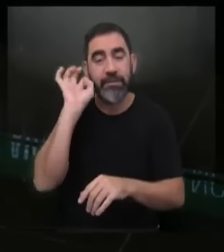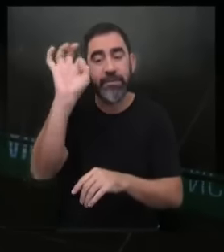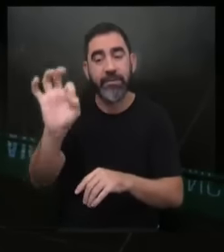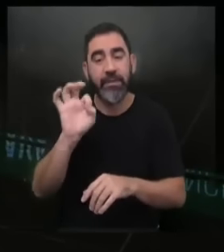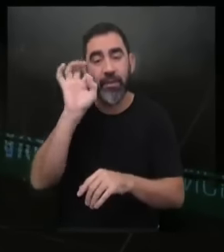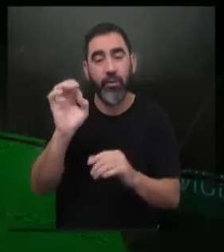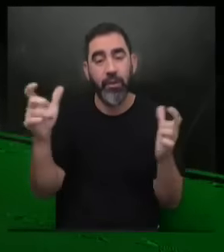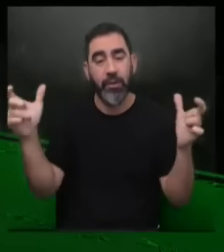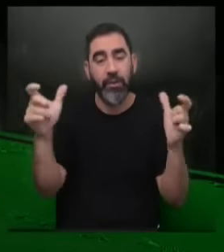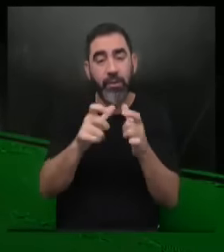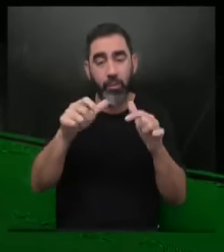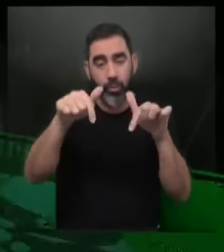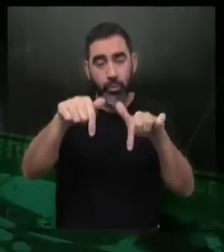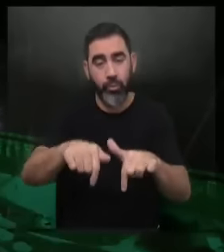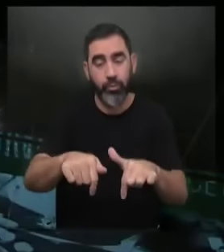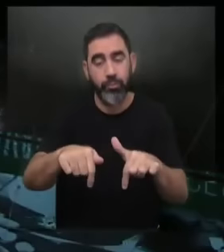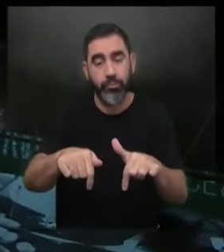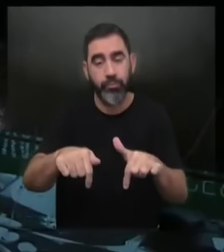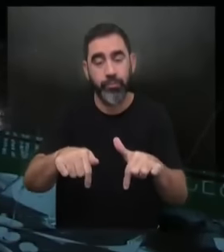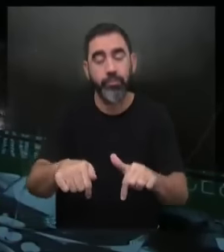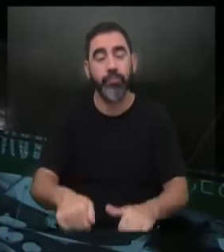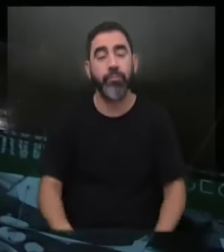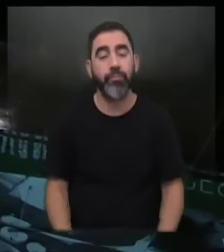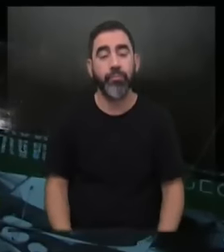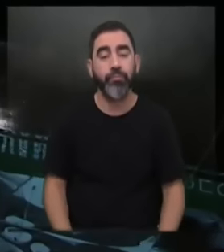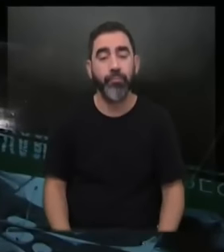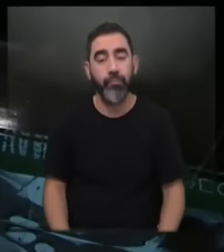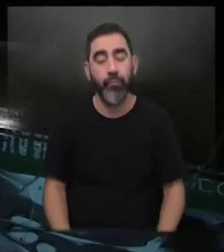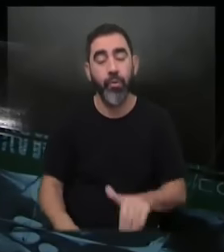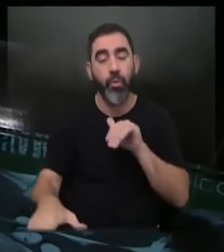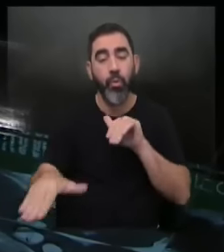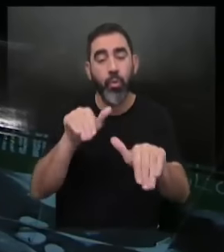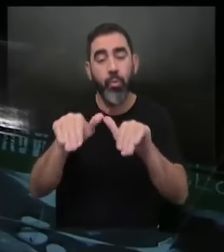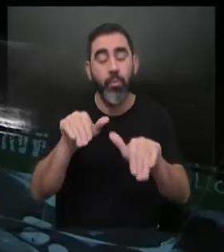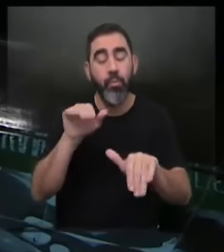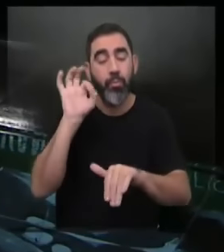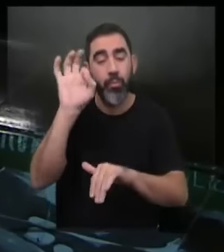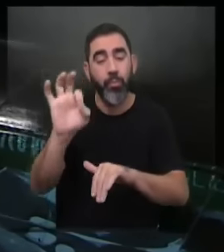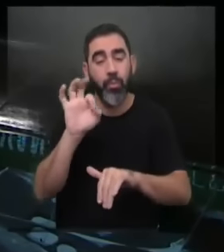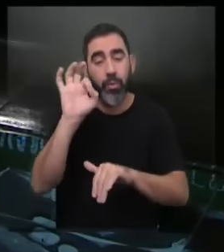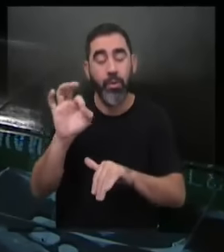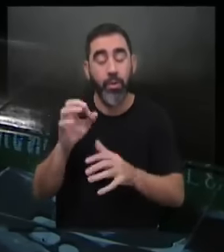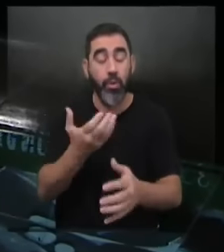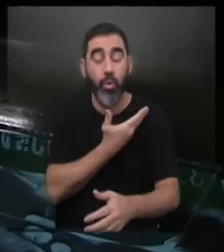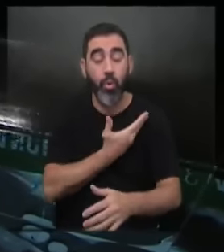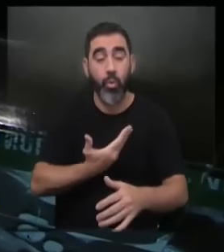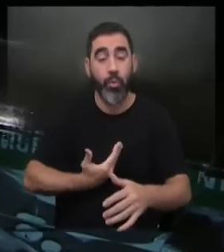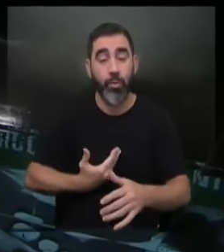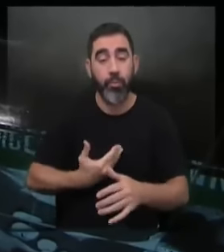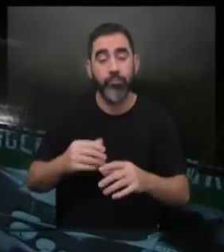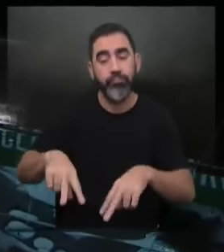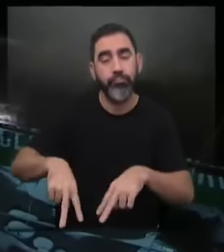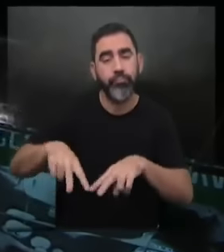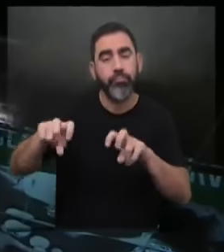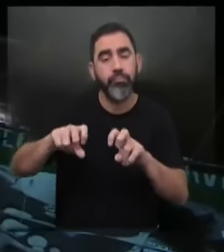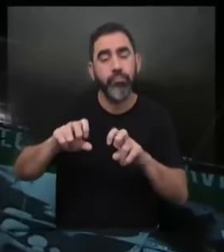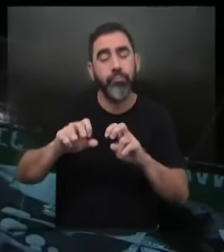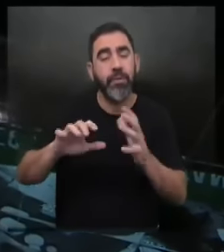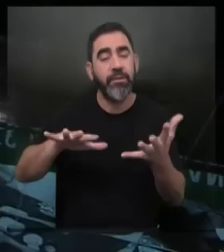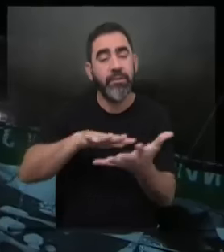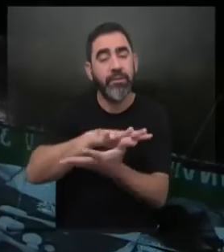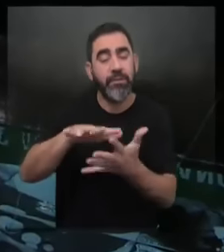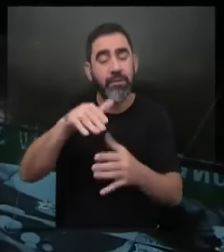además se reunirá en esta jornada en sesión extraordinaria convocada por legisladores de del oficialismo para analizar y pronunciarse